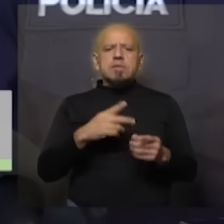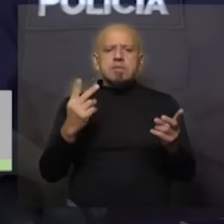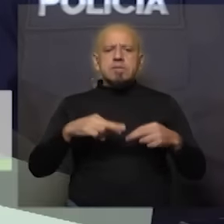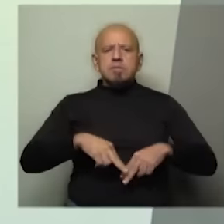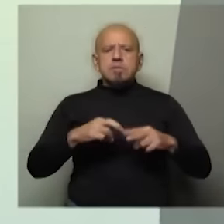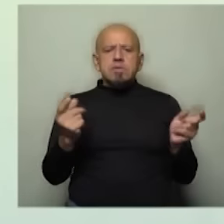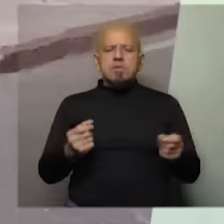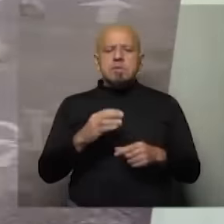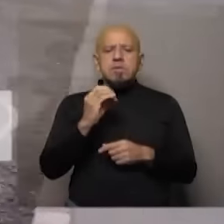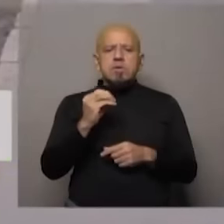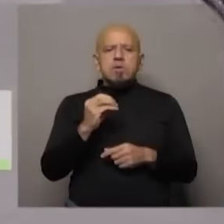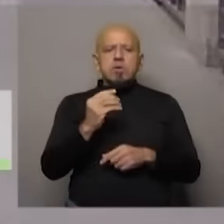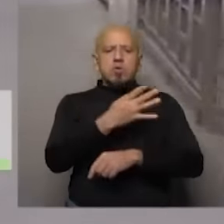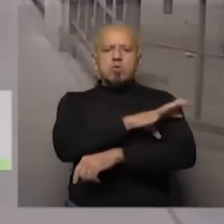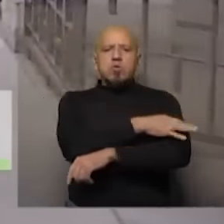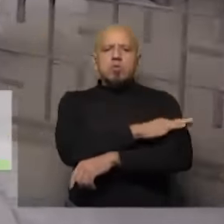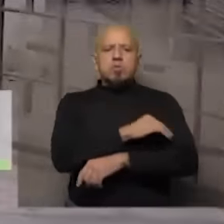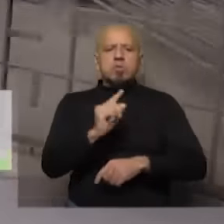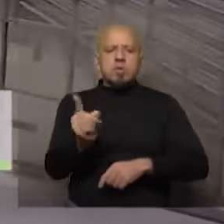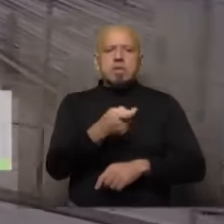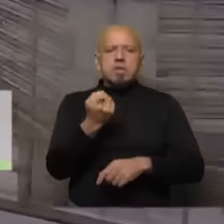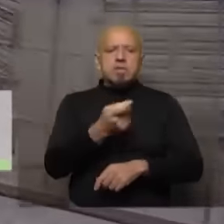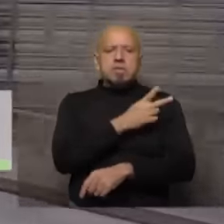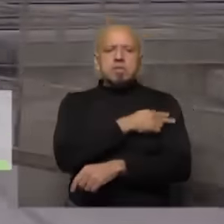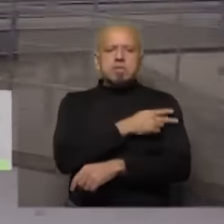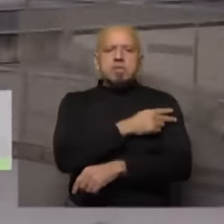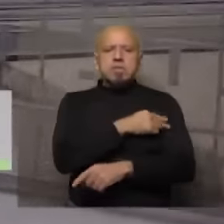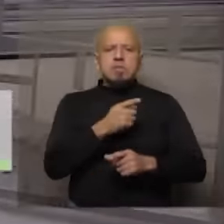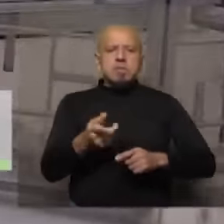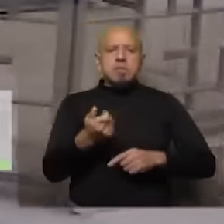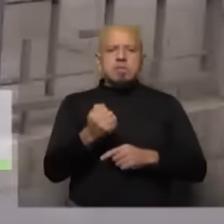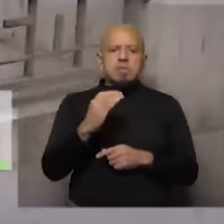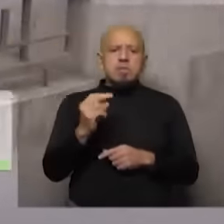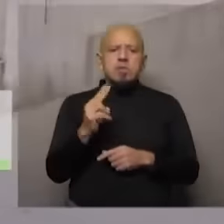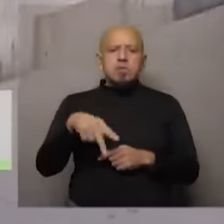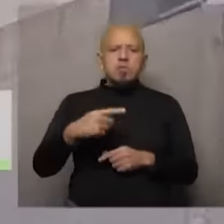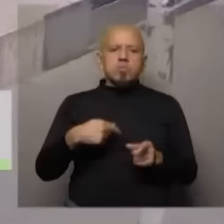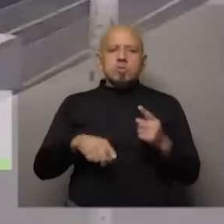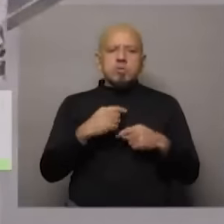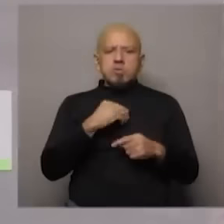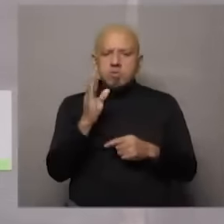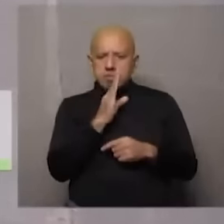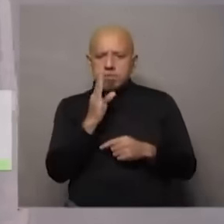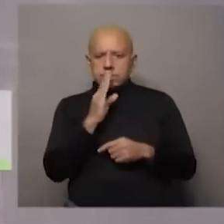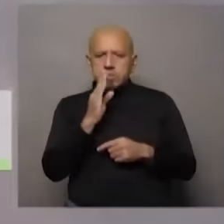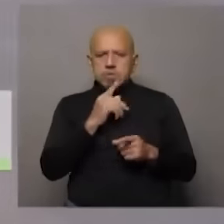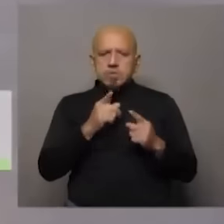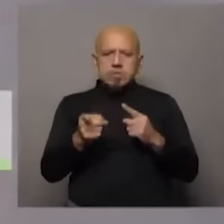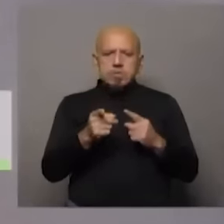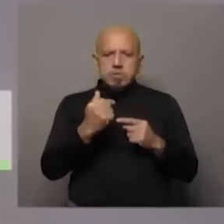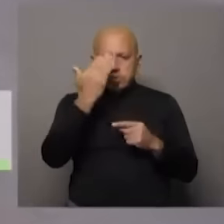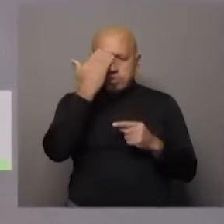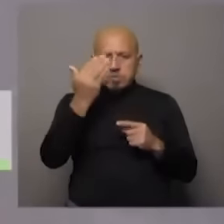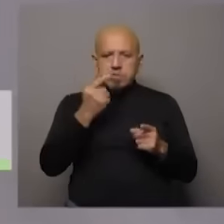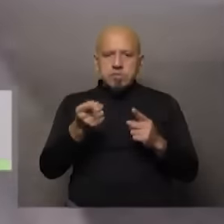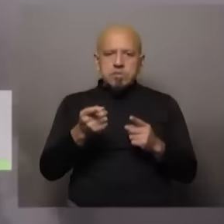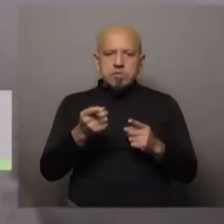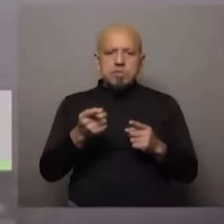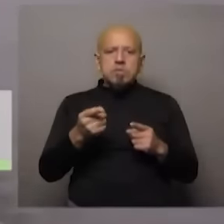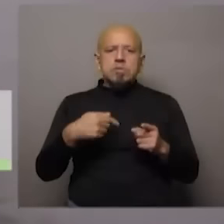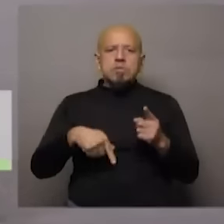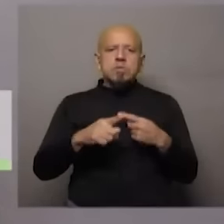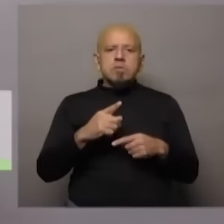contra Orsi. El exgerente de la empresa Vertical Skies, Marcelo Acuña, acusado de espionaje contra los senadores Frente Amplistas Mario Vergara y Charles